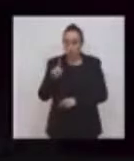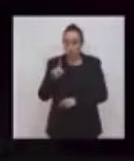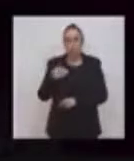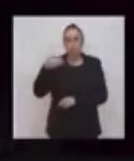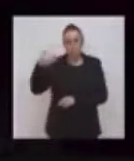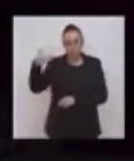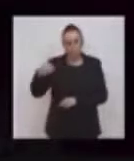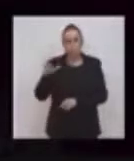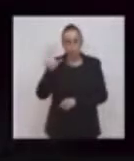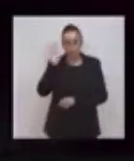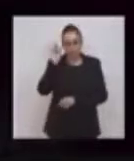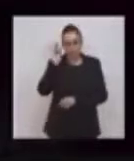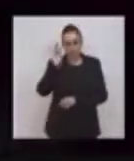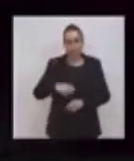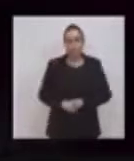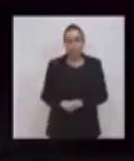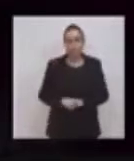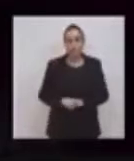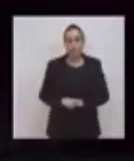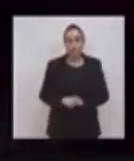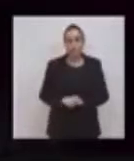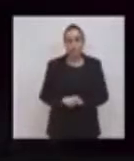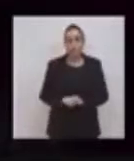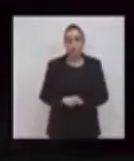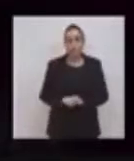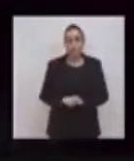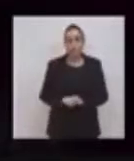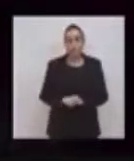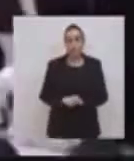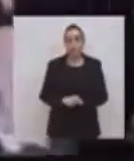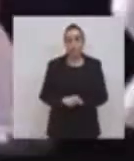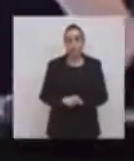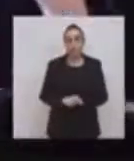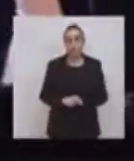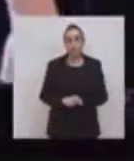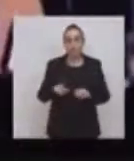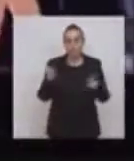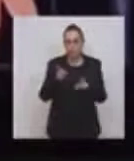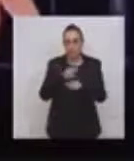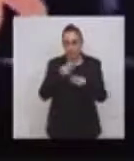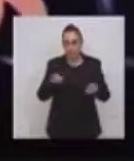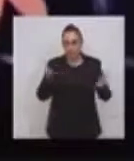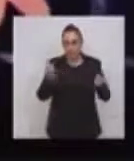el dolor en el costado y se me nula.